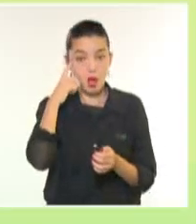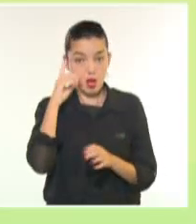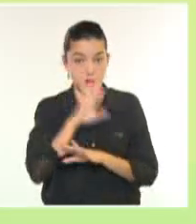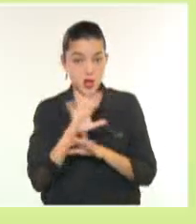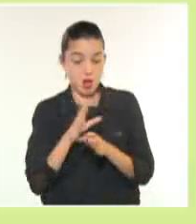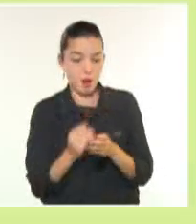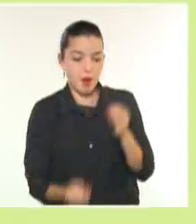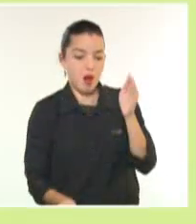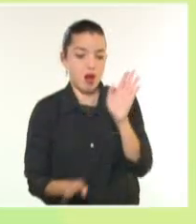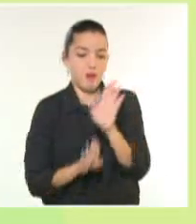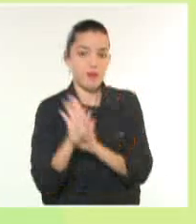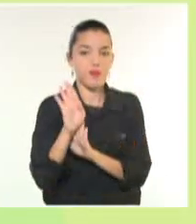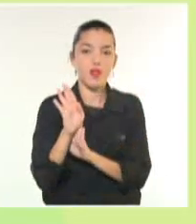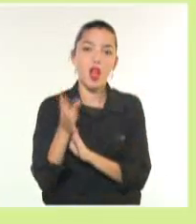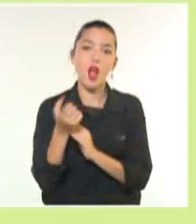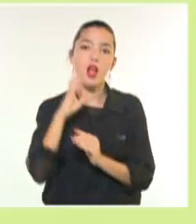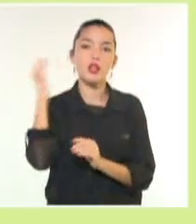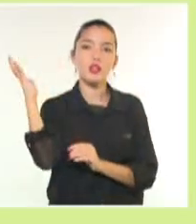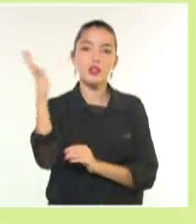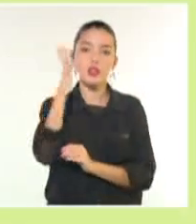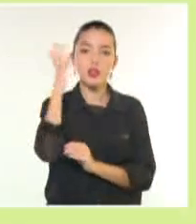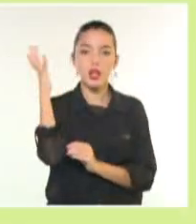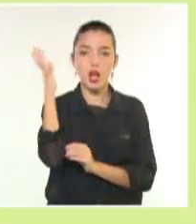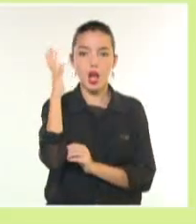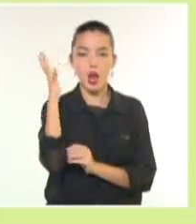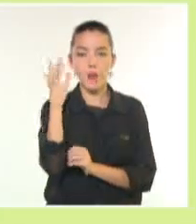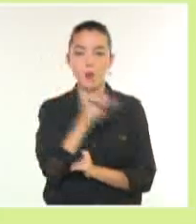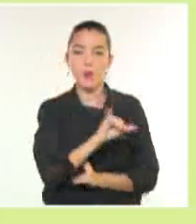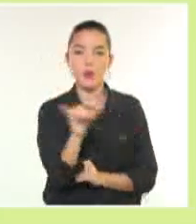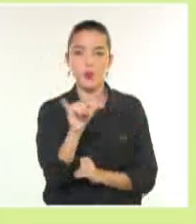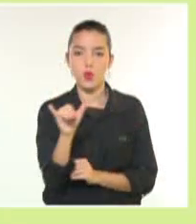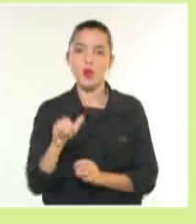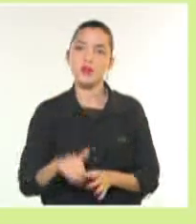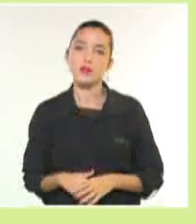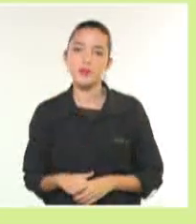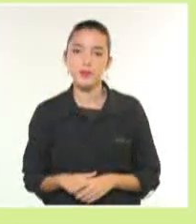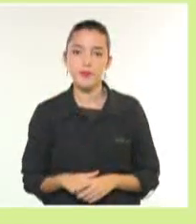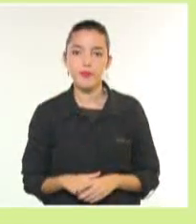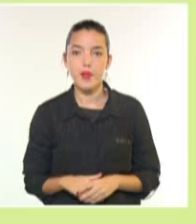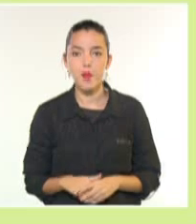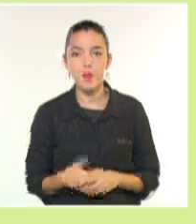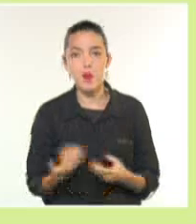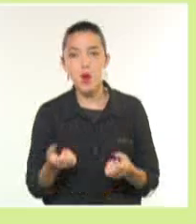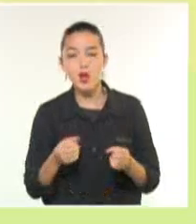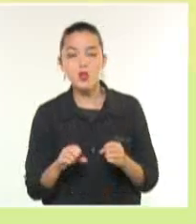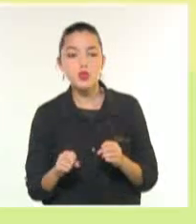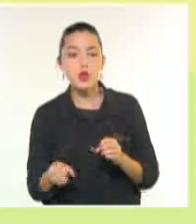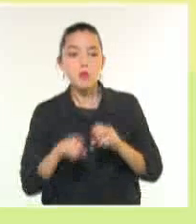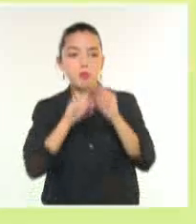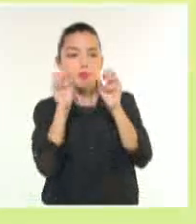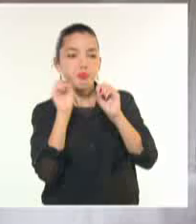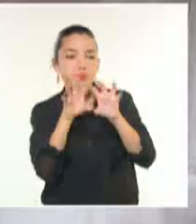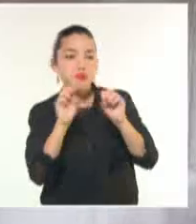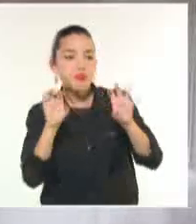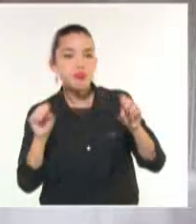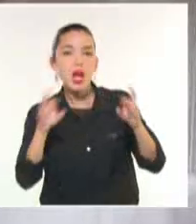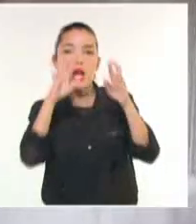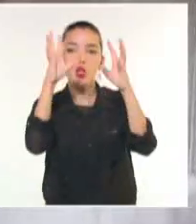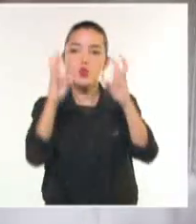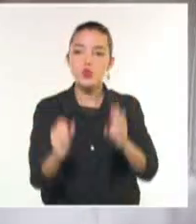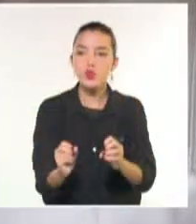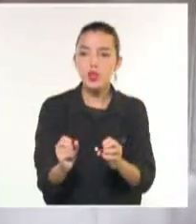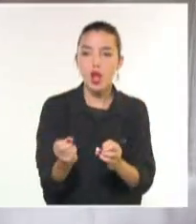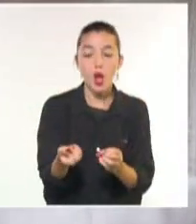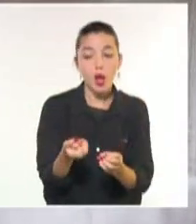del tiempo a gran escala y en grandes periodos de tiempo, pero cuando se publican resultados en plazos muy largos no tienen la